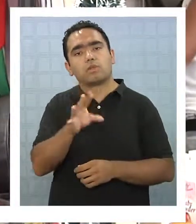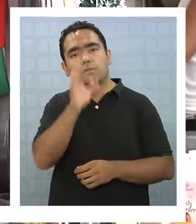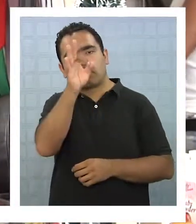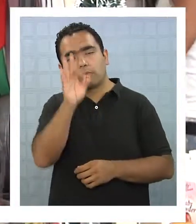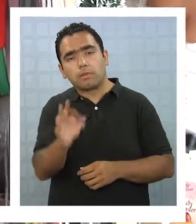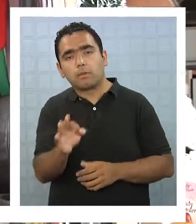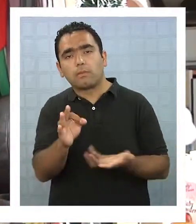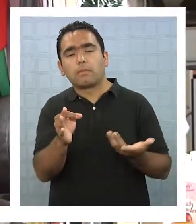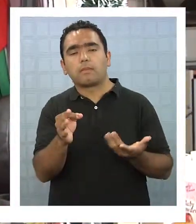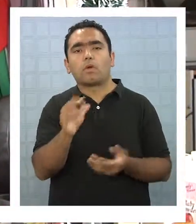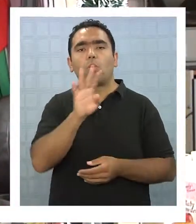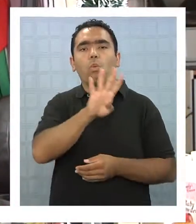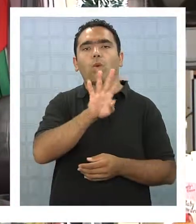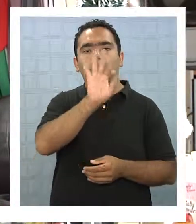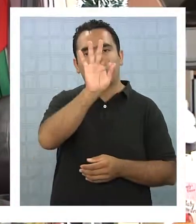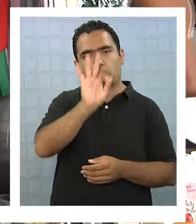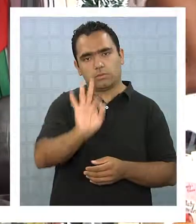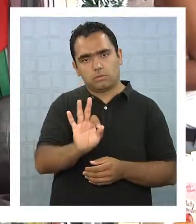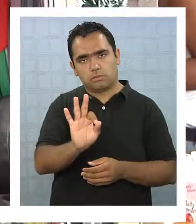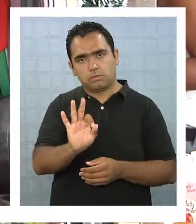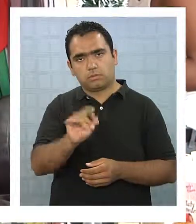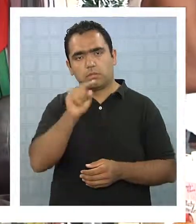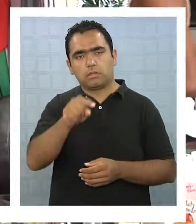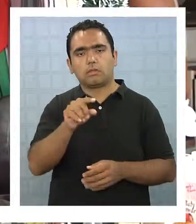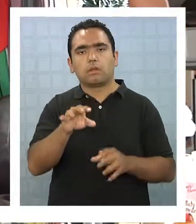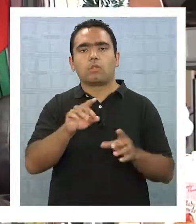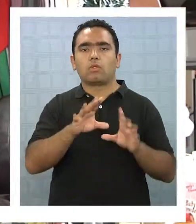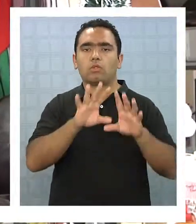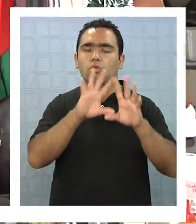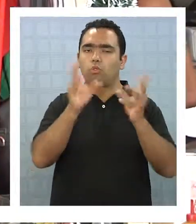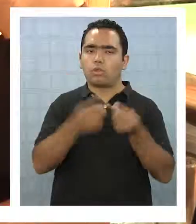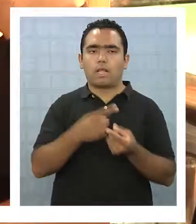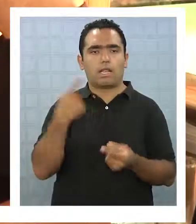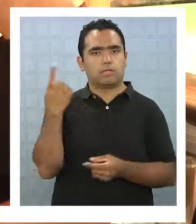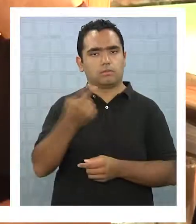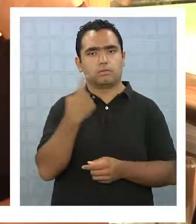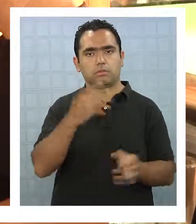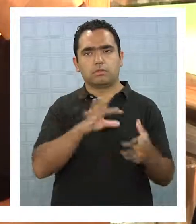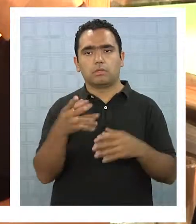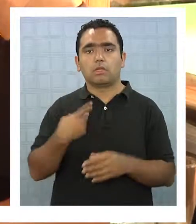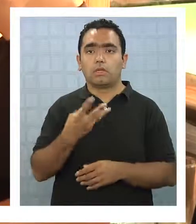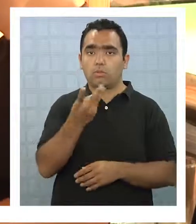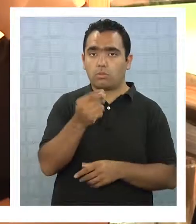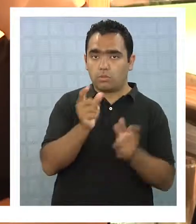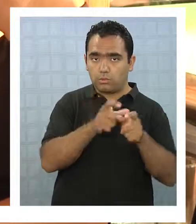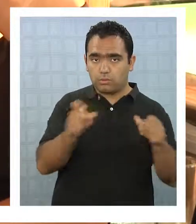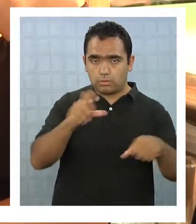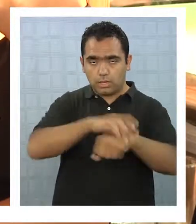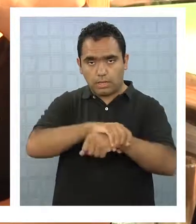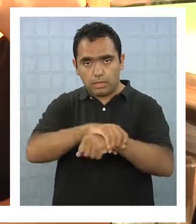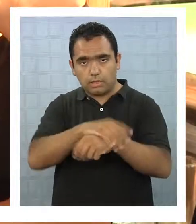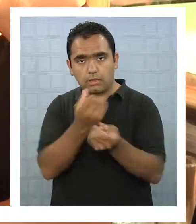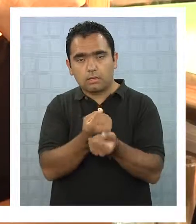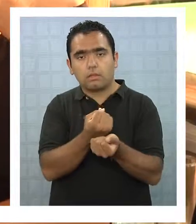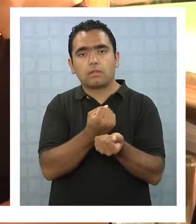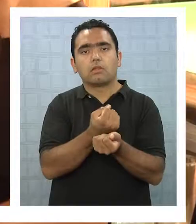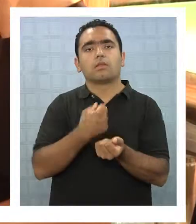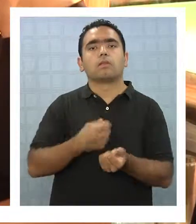el 2012 del 4% respecto del total nacional, mientras que el número de detenidos extranjeros